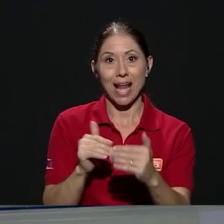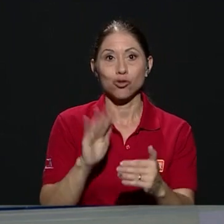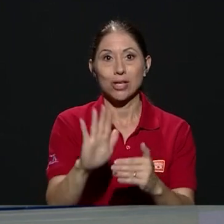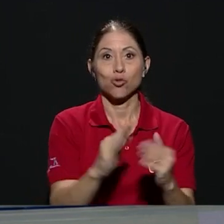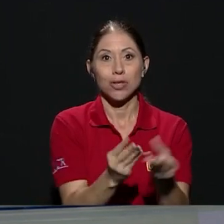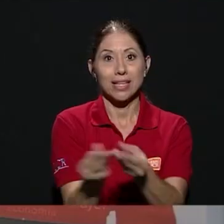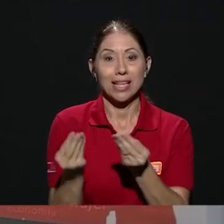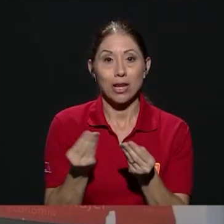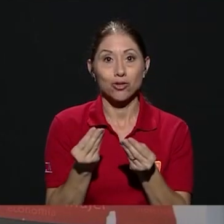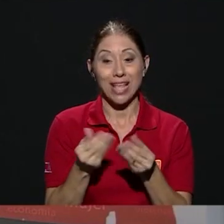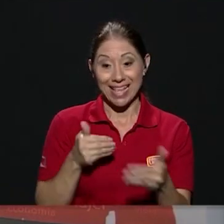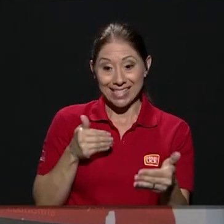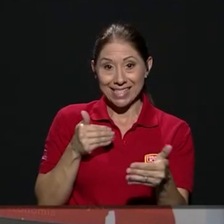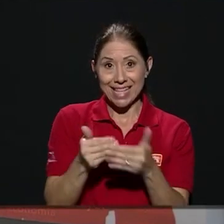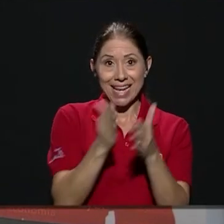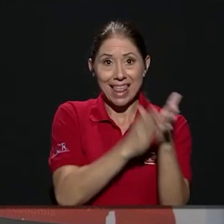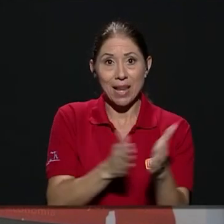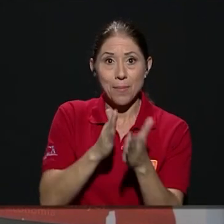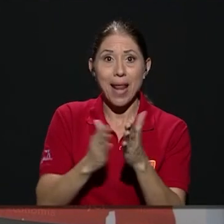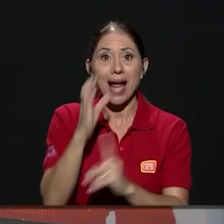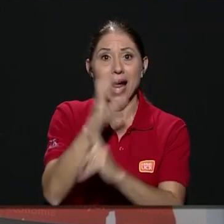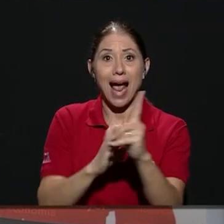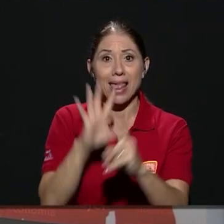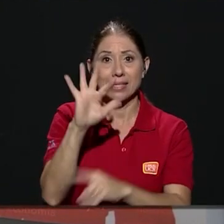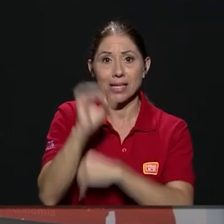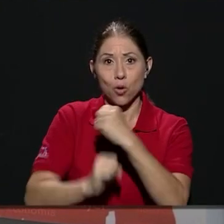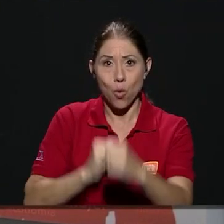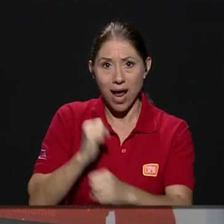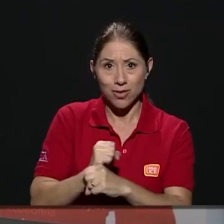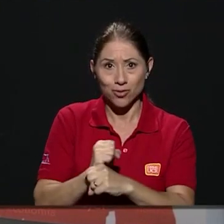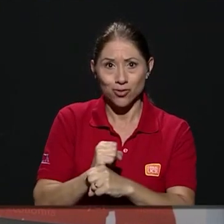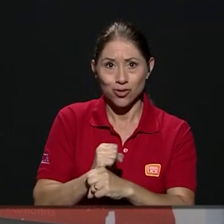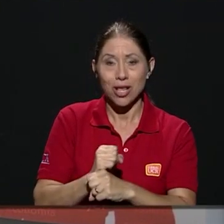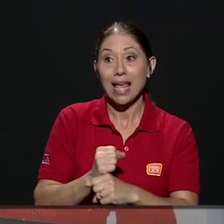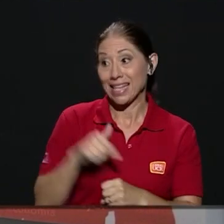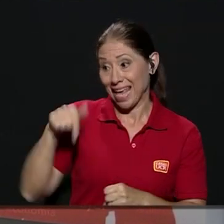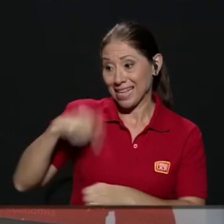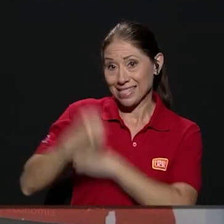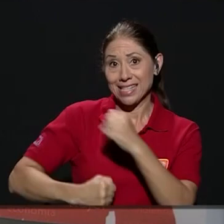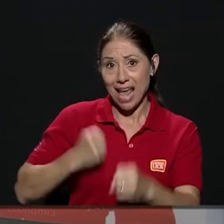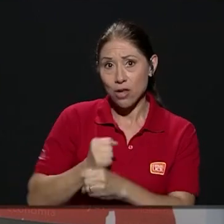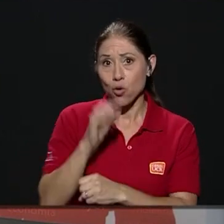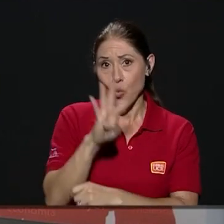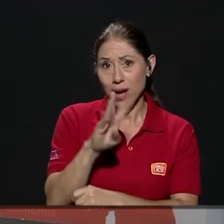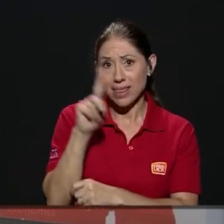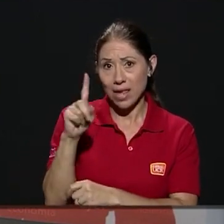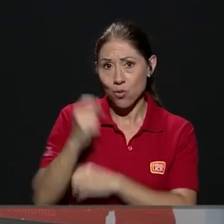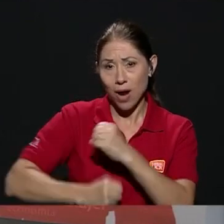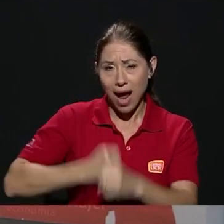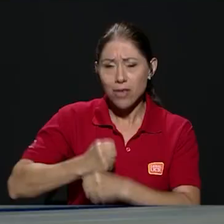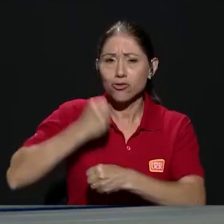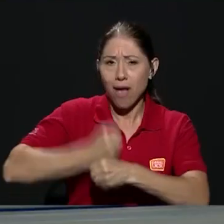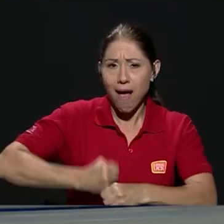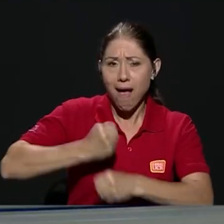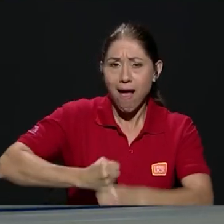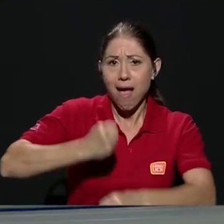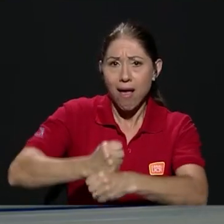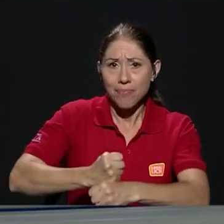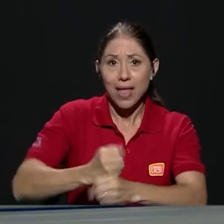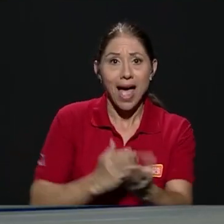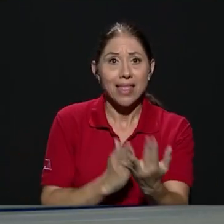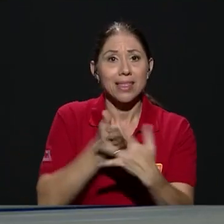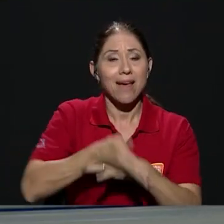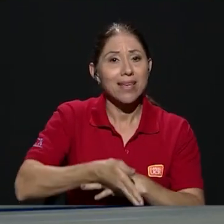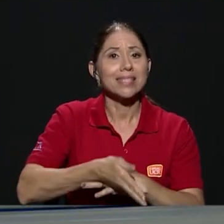al plan quinquenal, ¿verdad? La UNED ya venía este año cumplimos 41 años desarrollando acciones afirmativas con la población y a través del